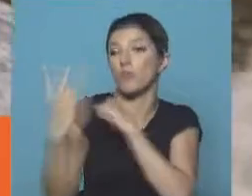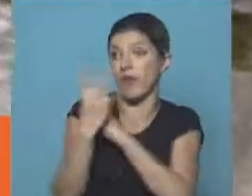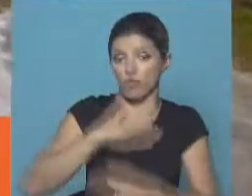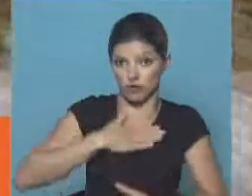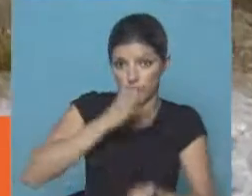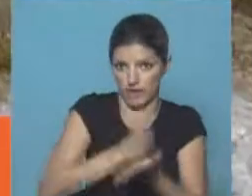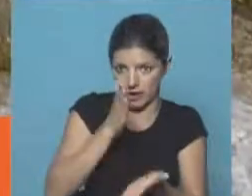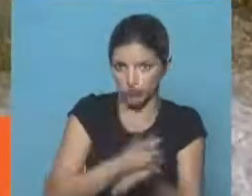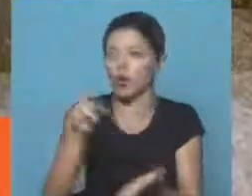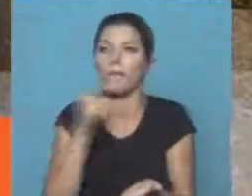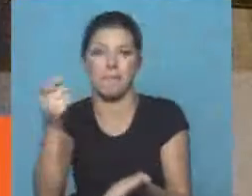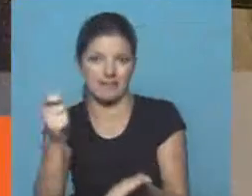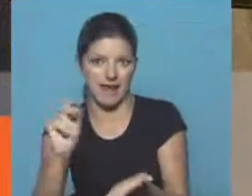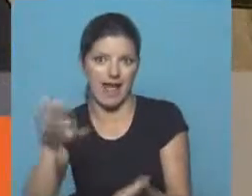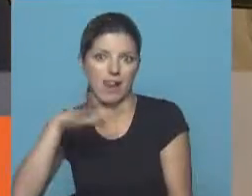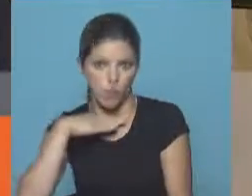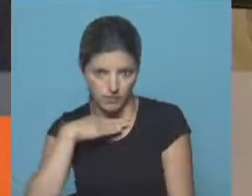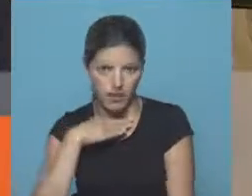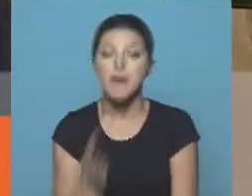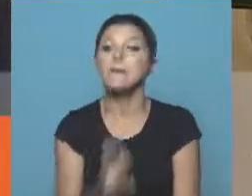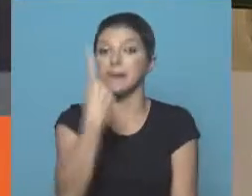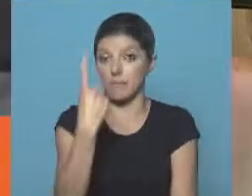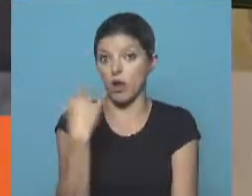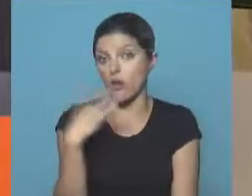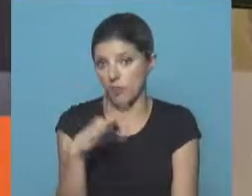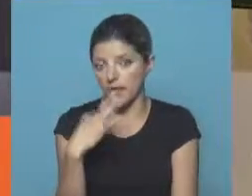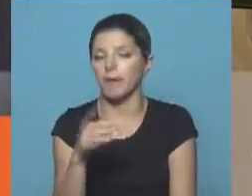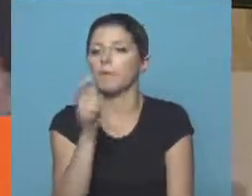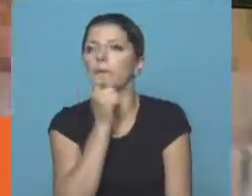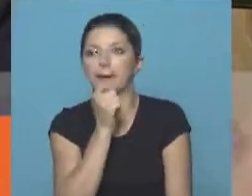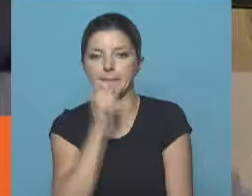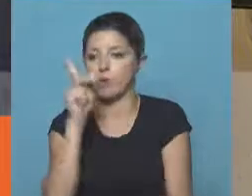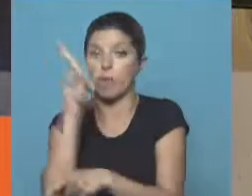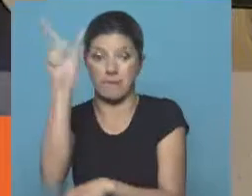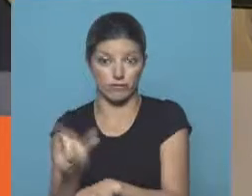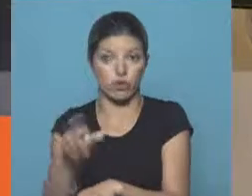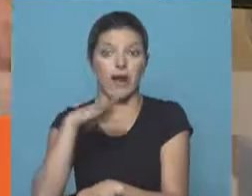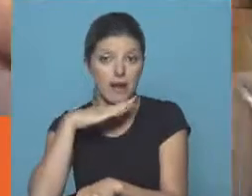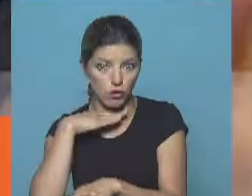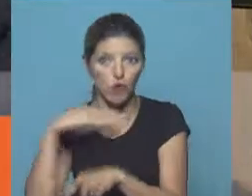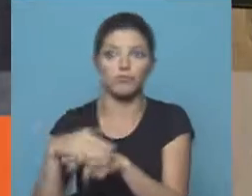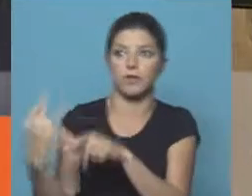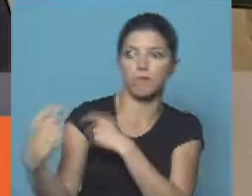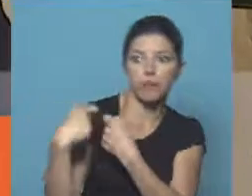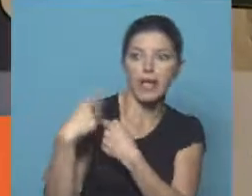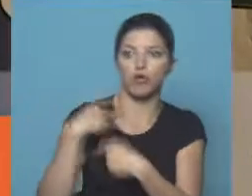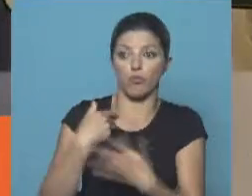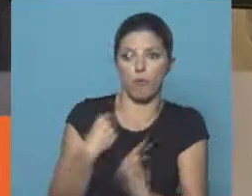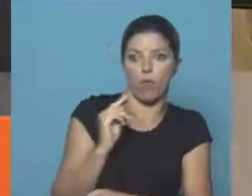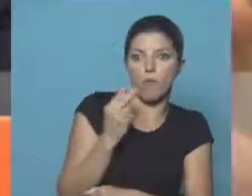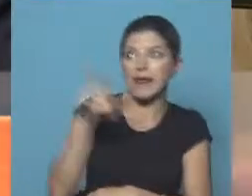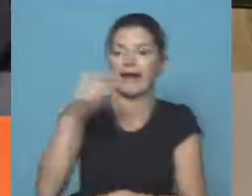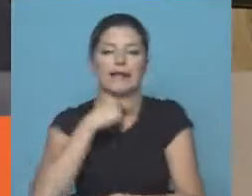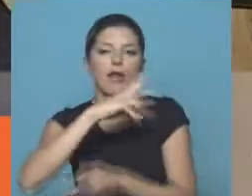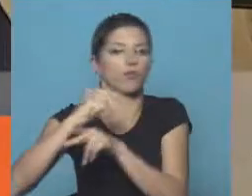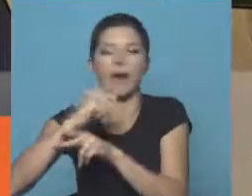en primer lugar que esa agresión te en tíncer e ilegítima y el el delincuente es el que está poniendo en riesgo mi vida el delincuente es el que me quiere robar el